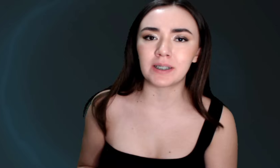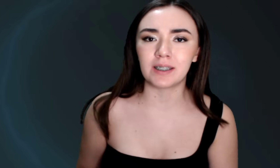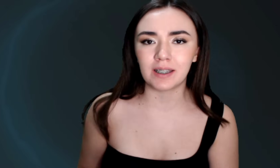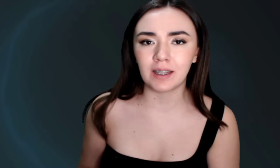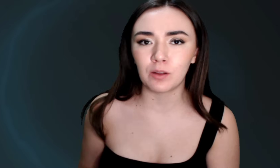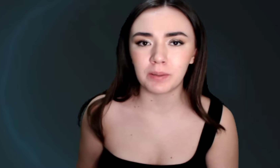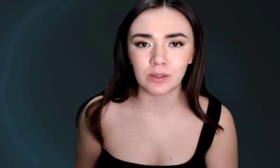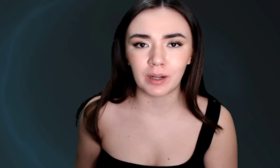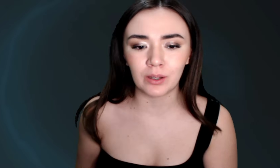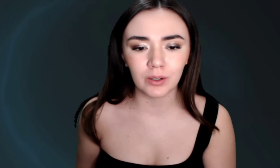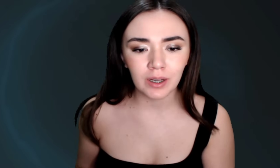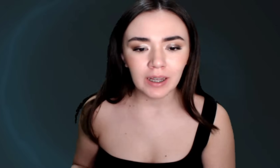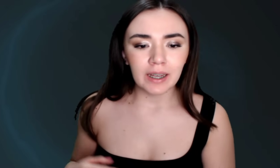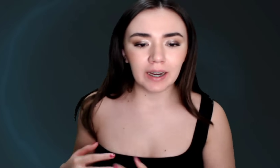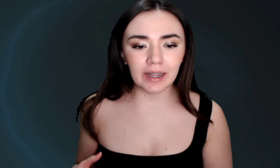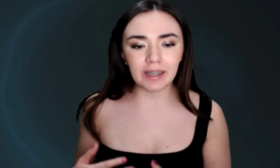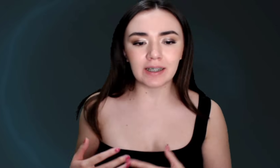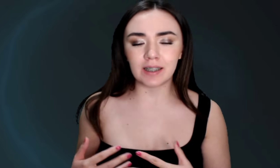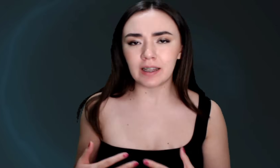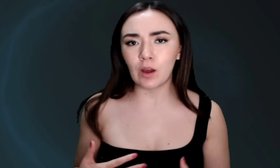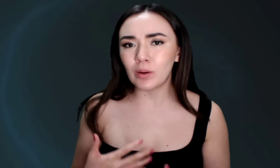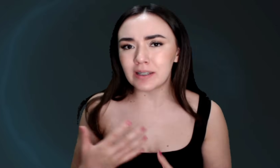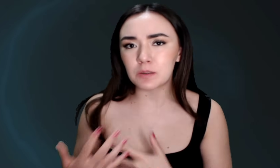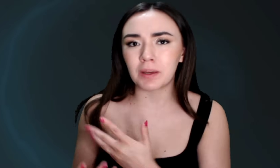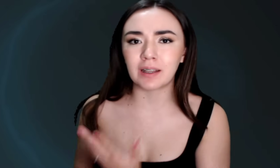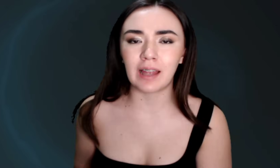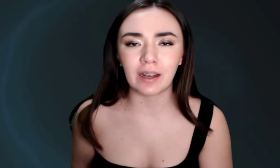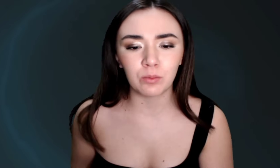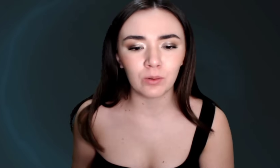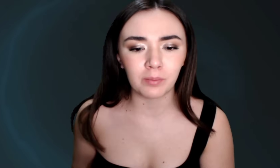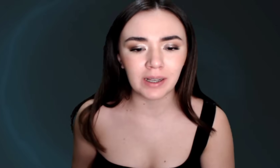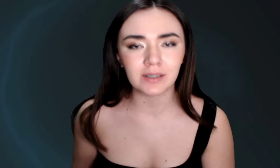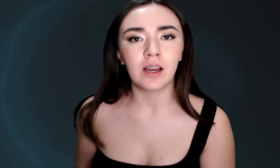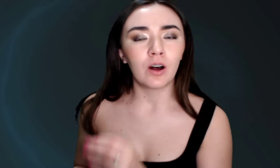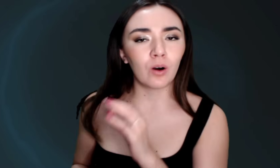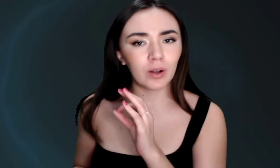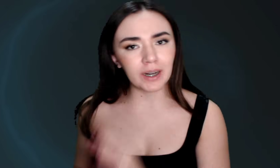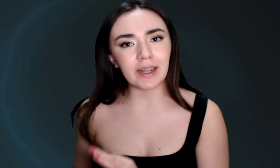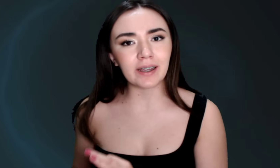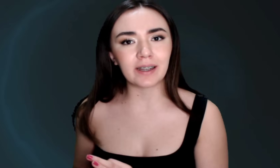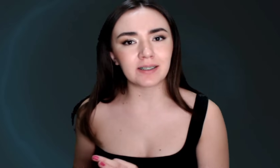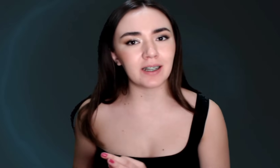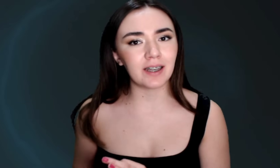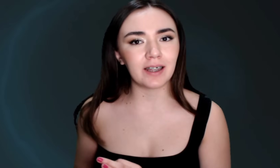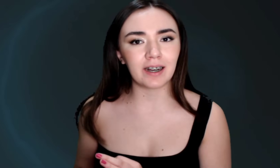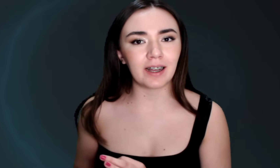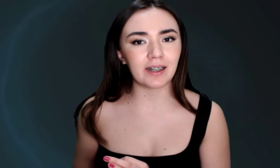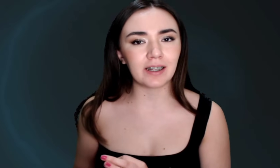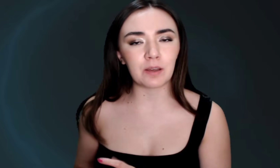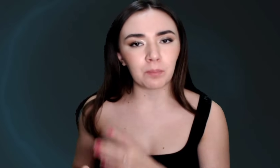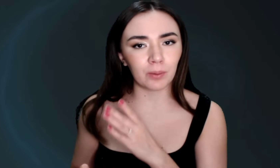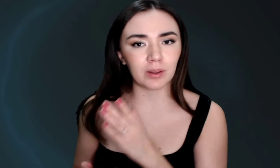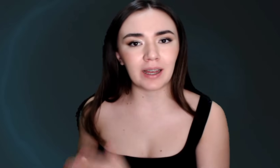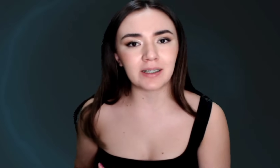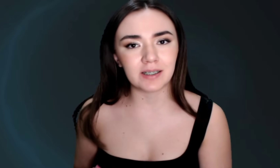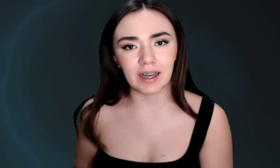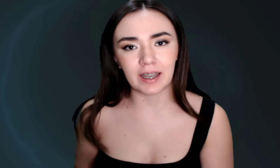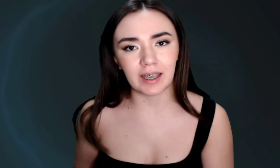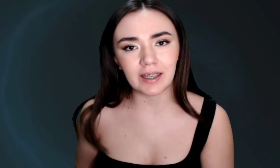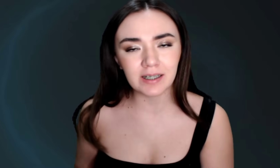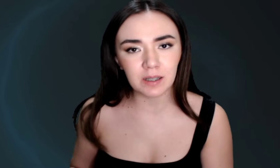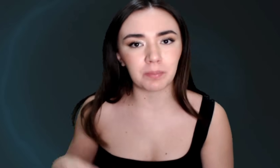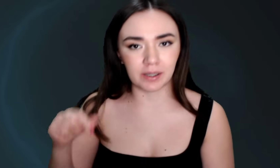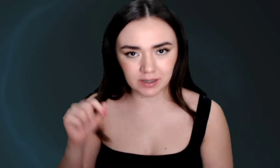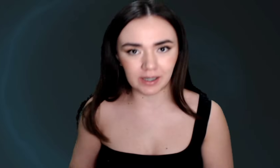con el presidente López Obrador? ¿Creen que sería un espectáculo más? ¿O creen que sí sería de gran importancia